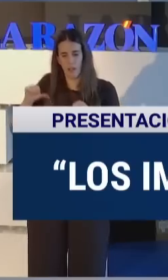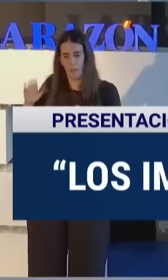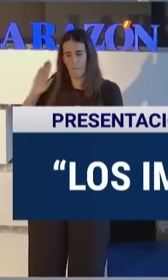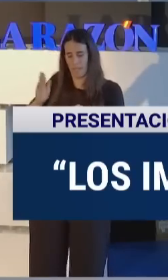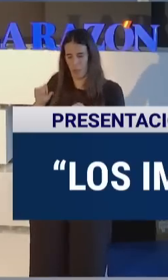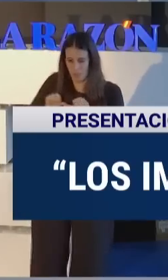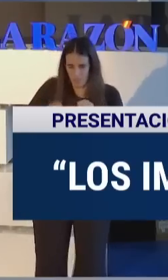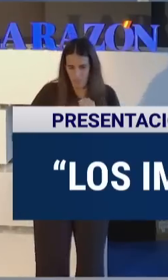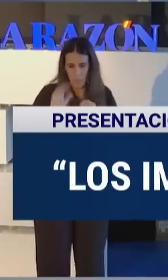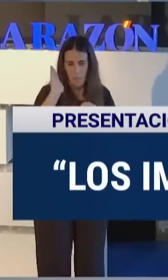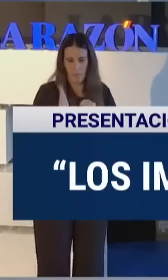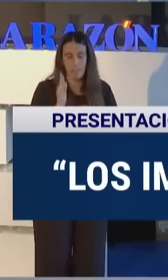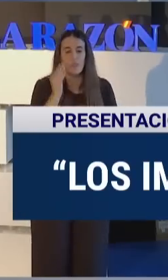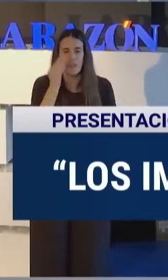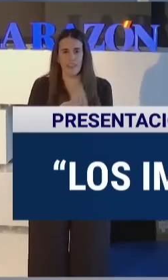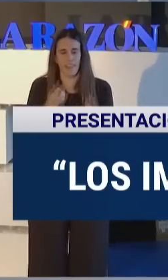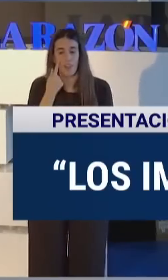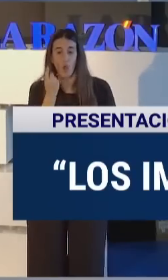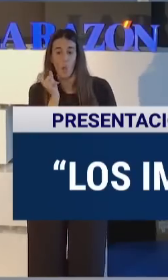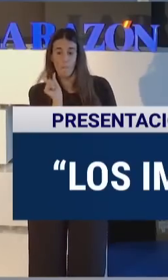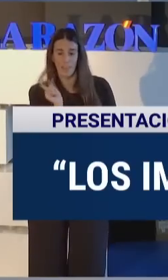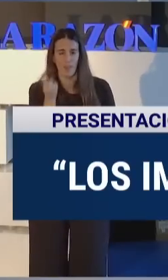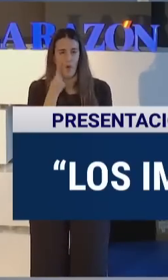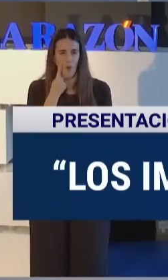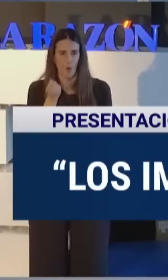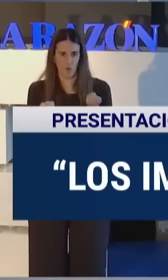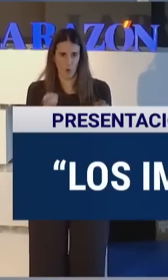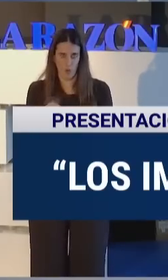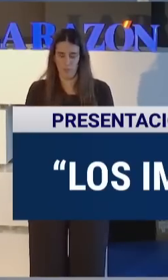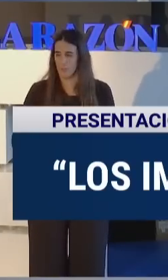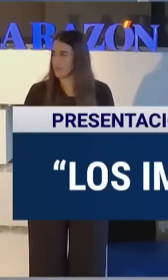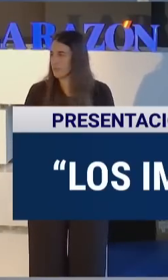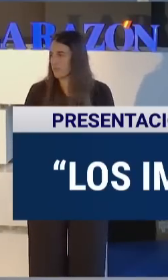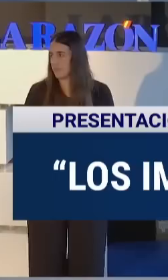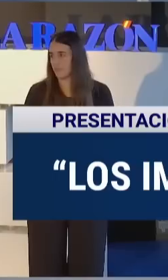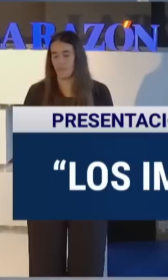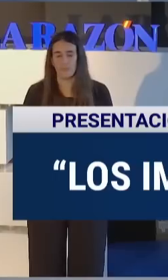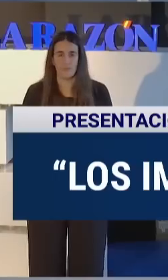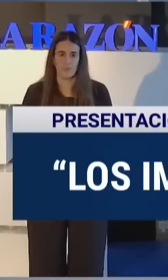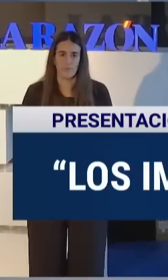precios. Entonces, por ejemplo, durante